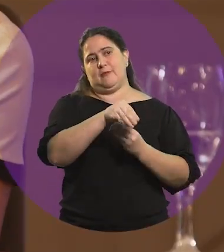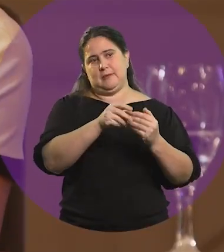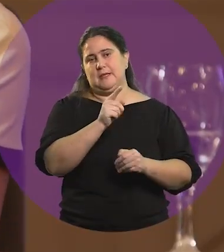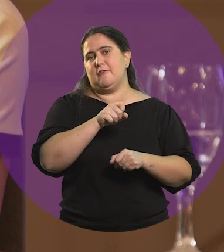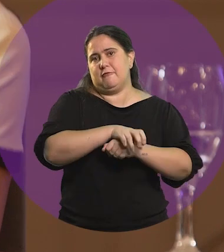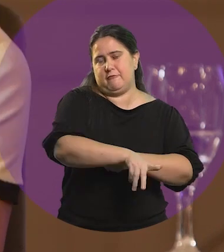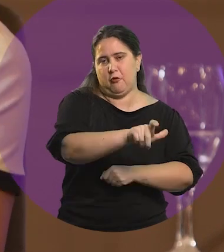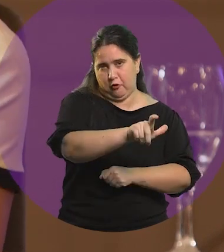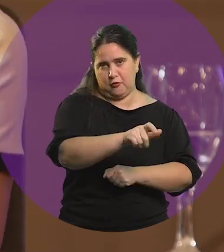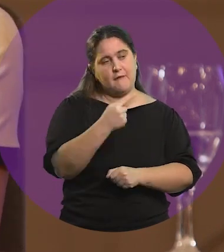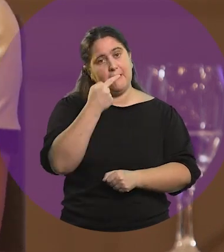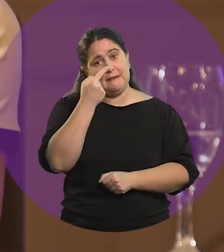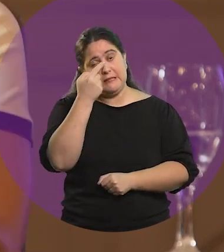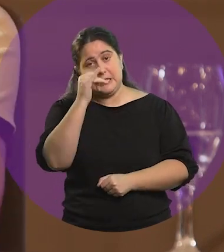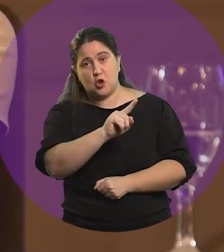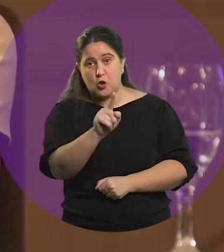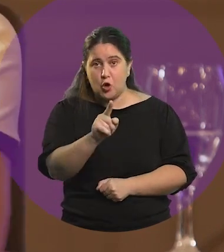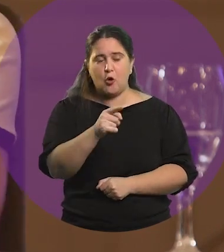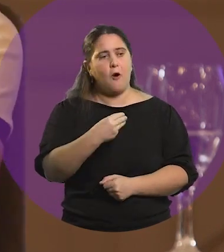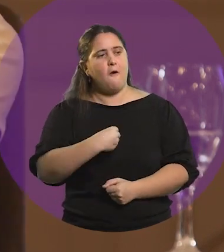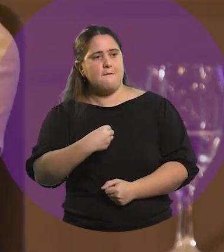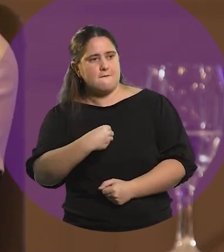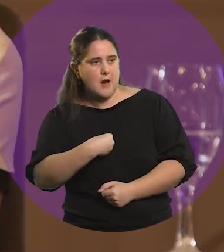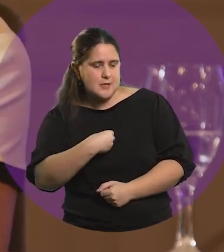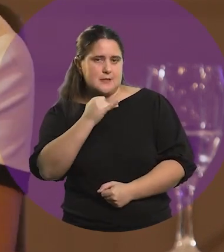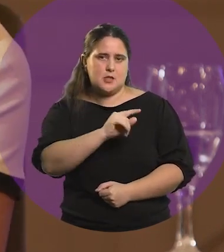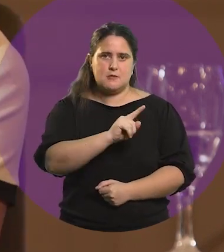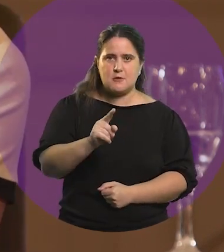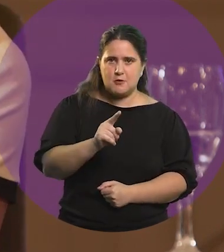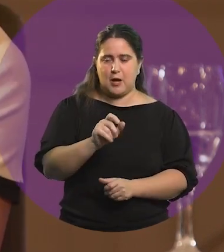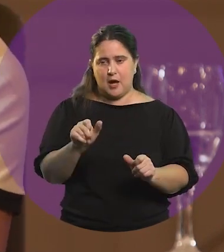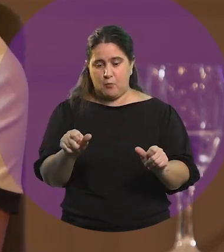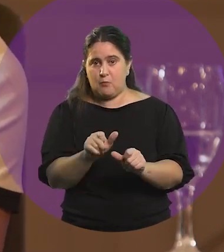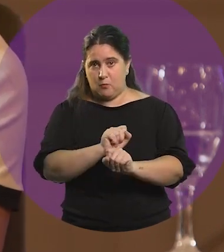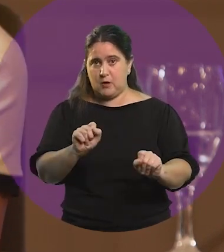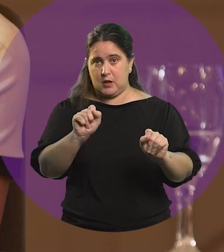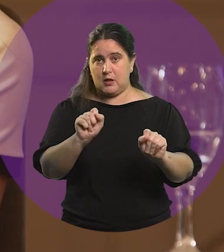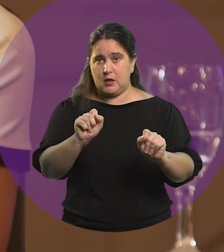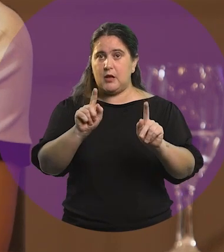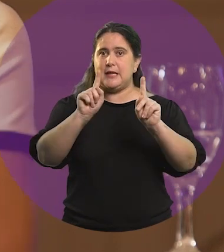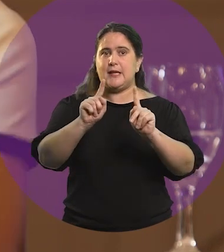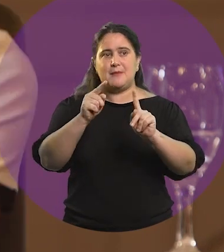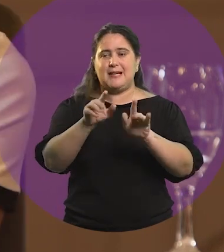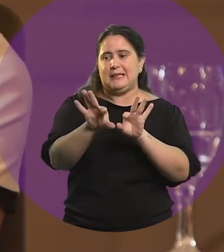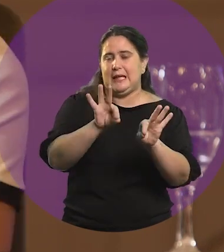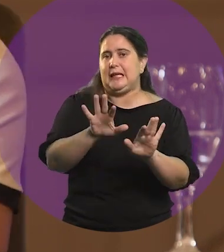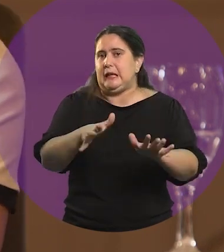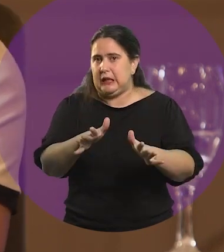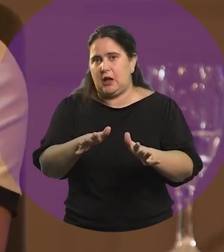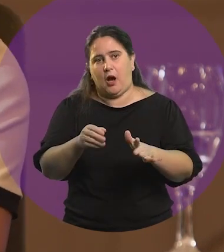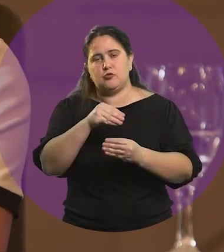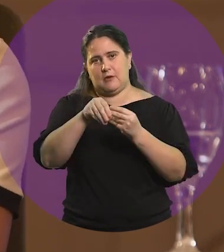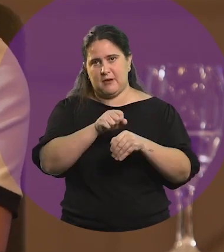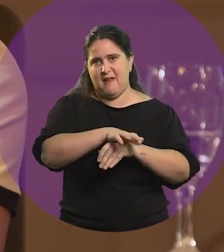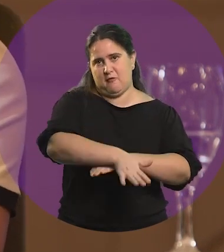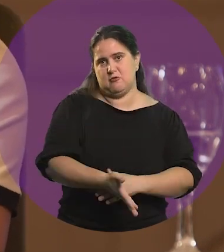estas áreas, en qué medida se sienten confiadas para hacer este tipo de actividades y qué caminos eligen. Y